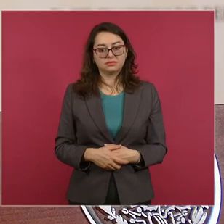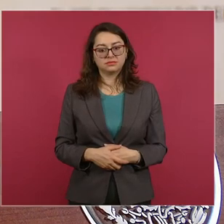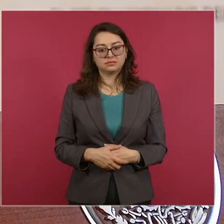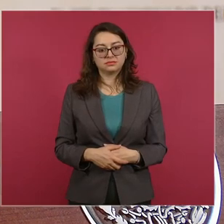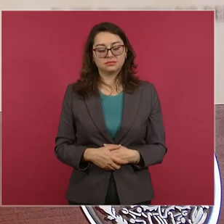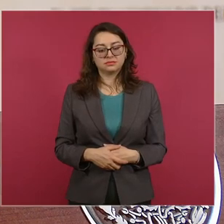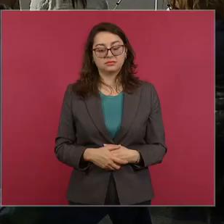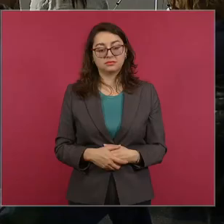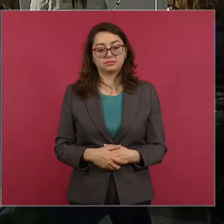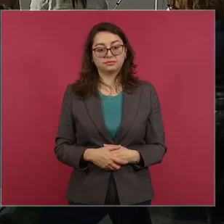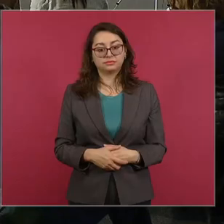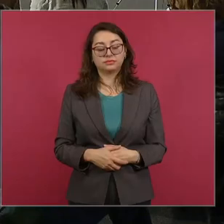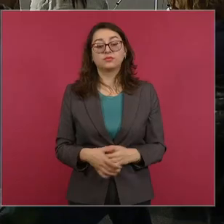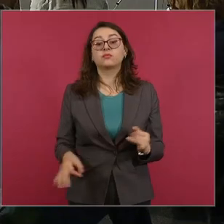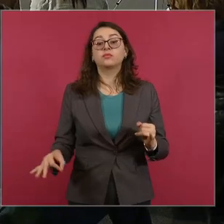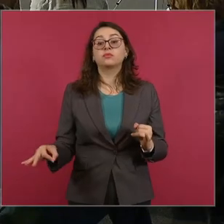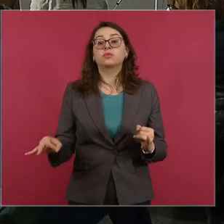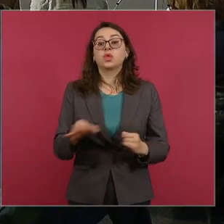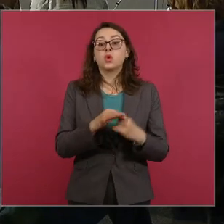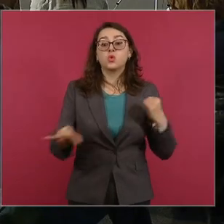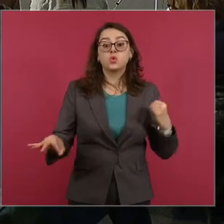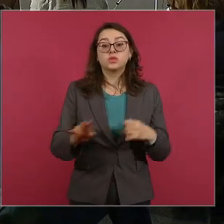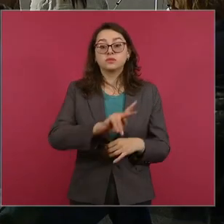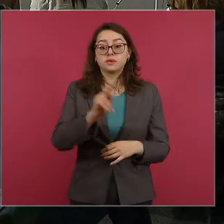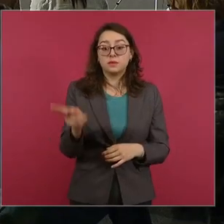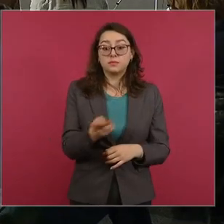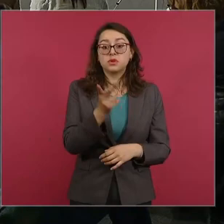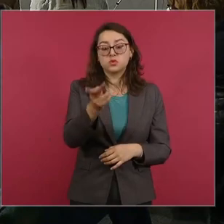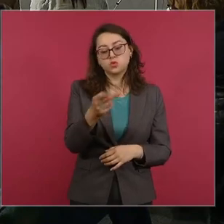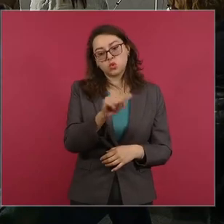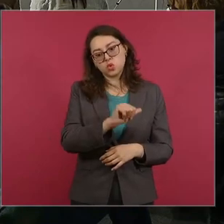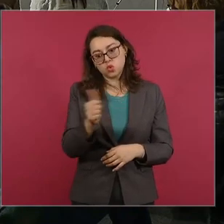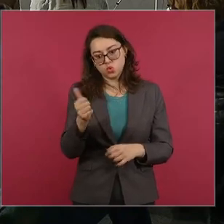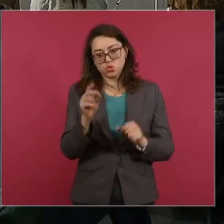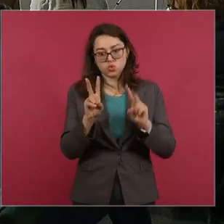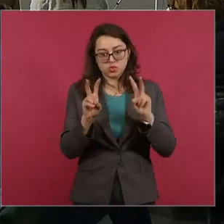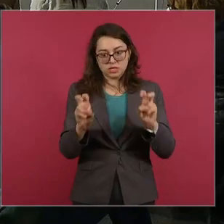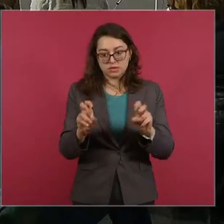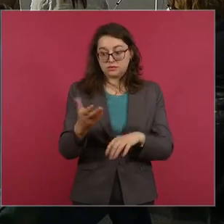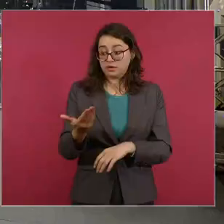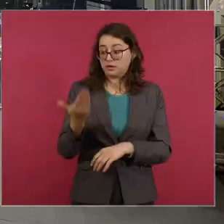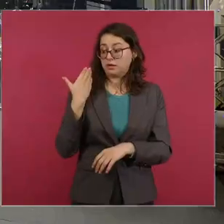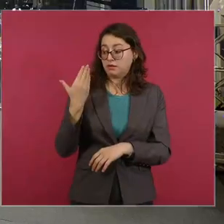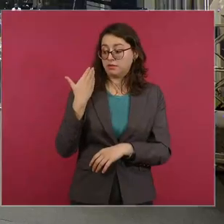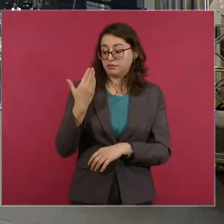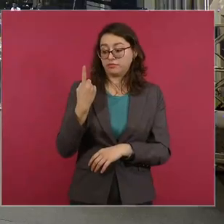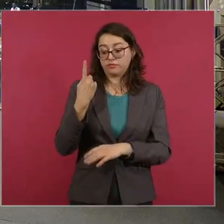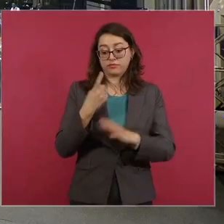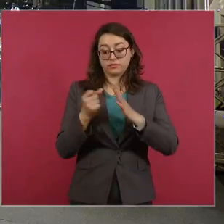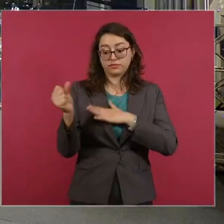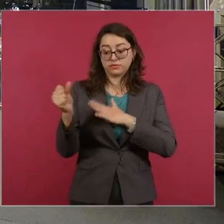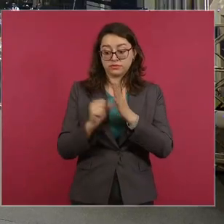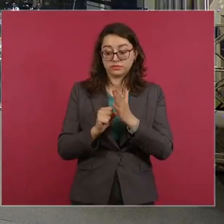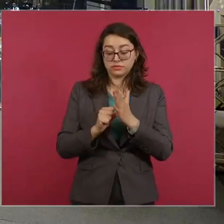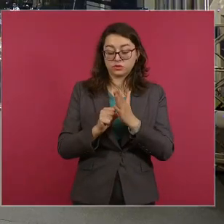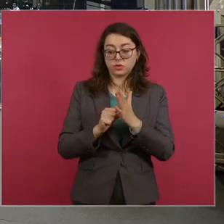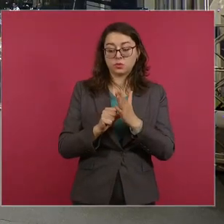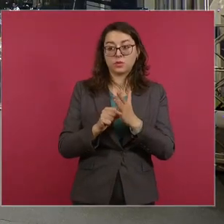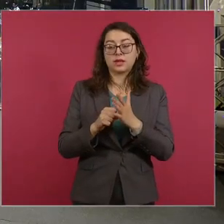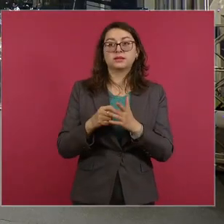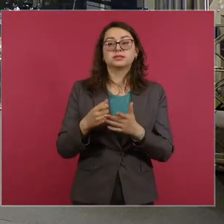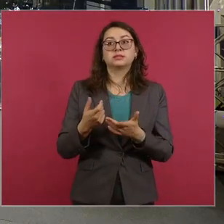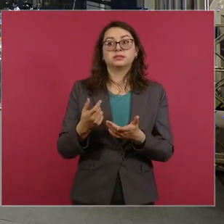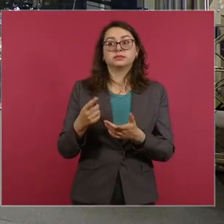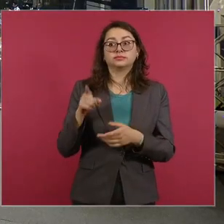para concluir presidente cambiando de tema el mes pasado se cumplió un año de la administración del gobernador Américo Villarreal